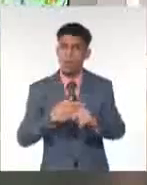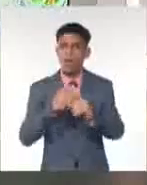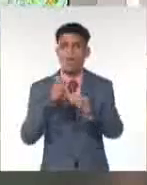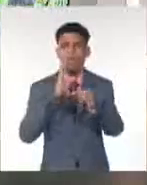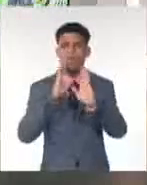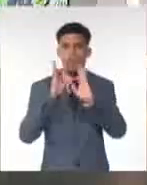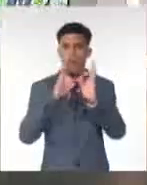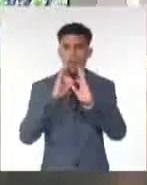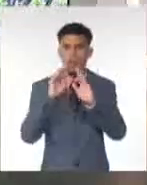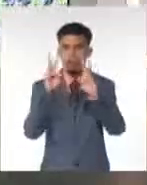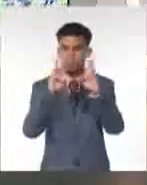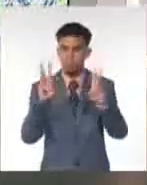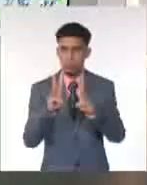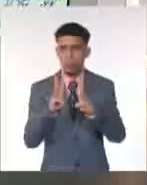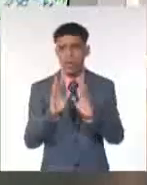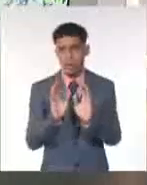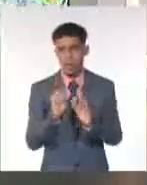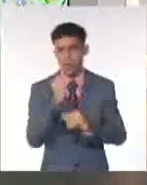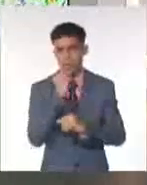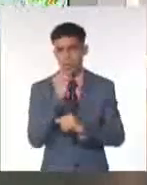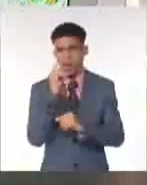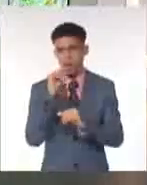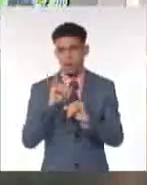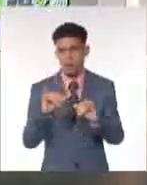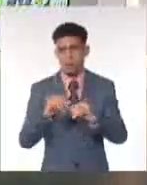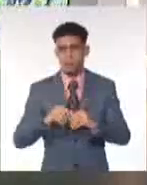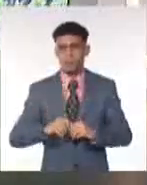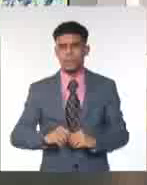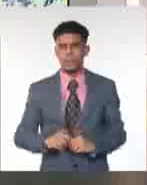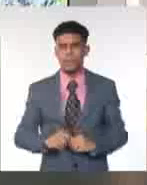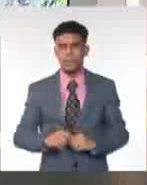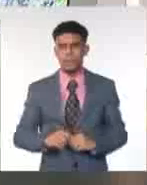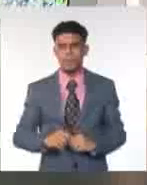espacios informativos y también los perfiles oficiales de las redes